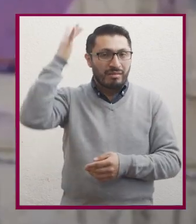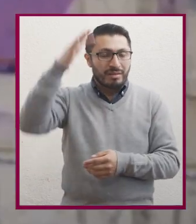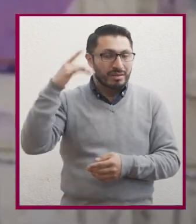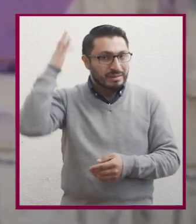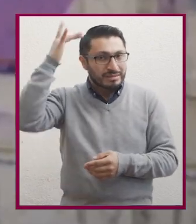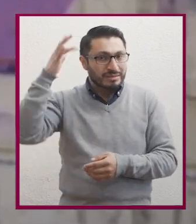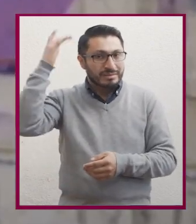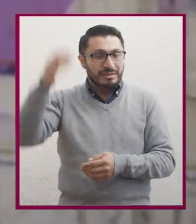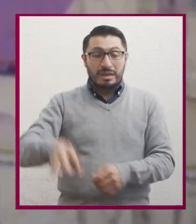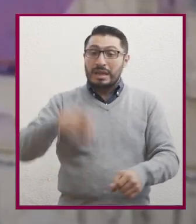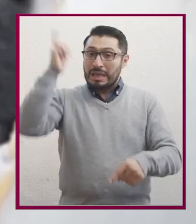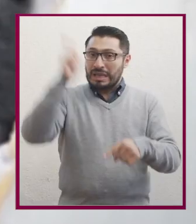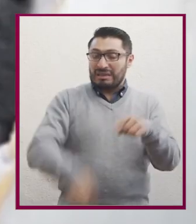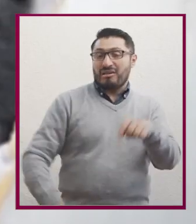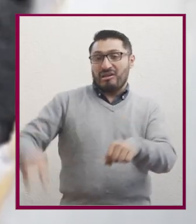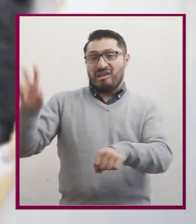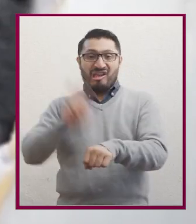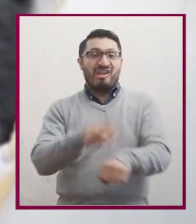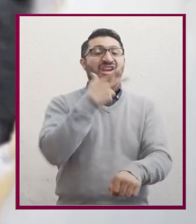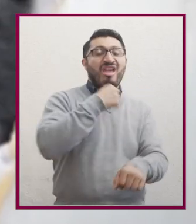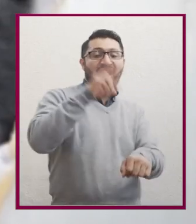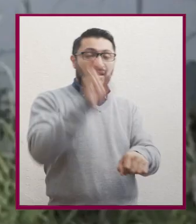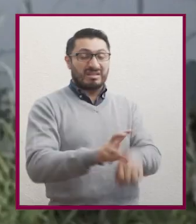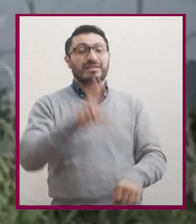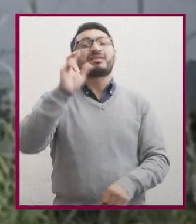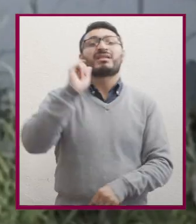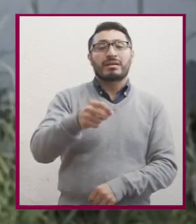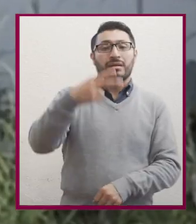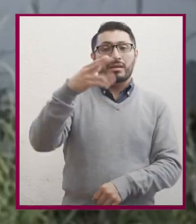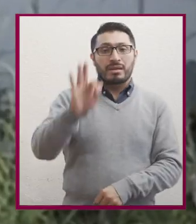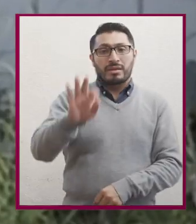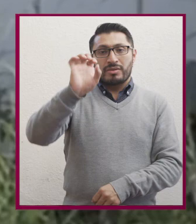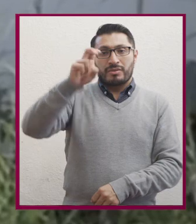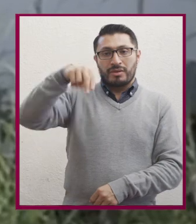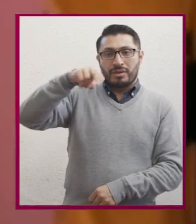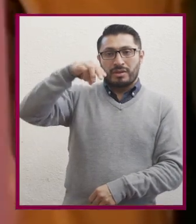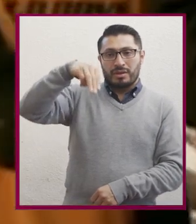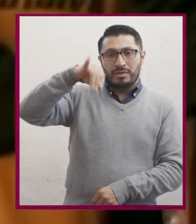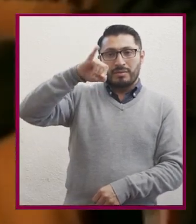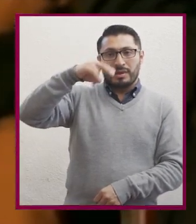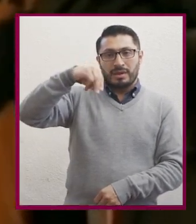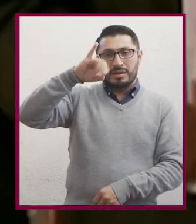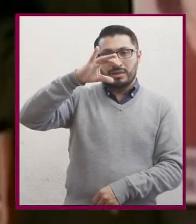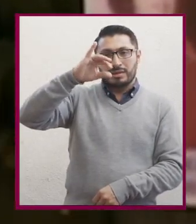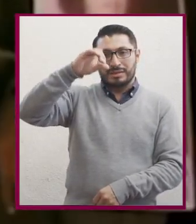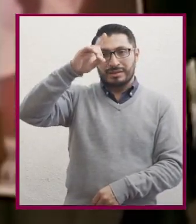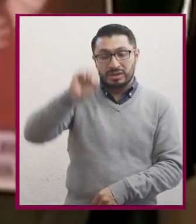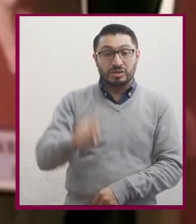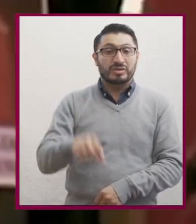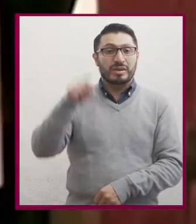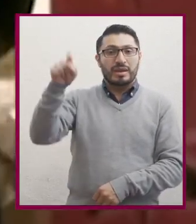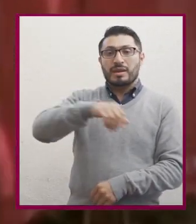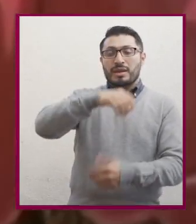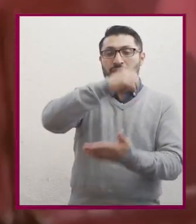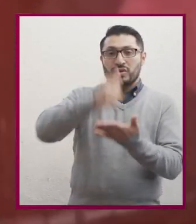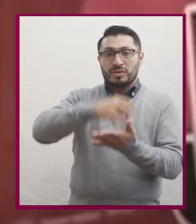las conductas machistas. Se trata de los feminicidios en serie ocurridos en Ciudad Juárez a partir